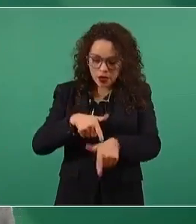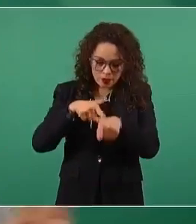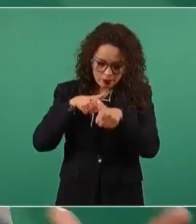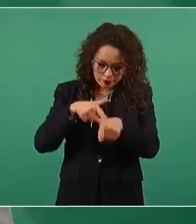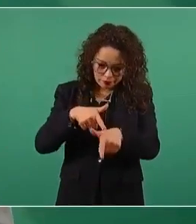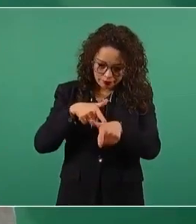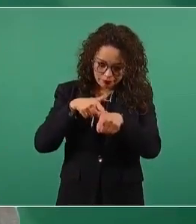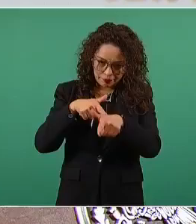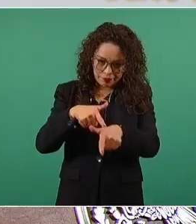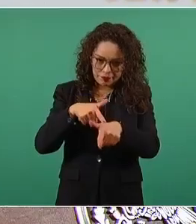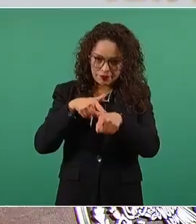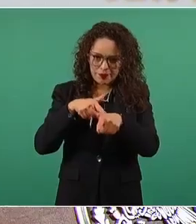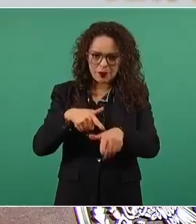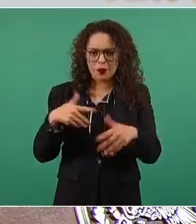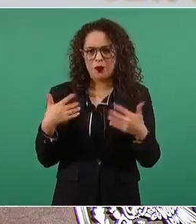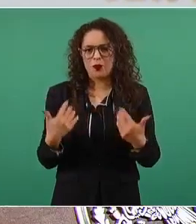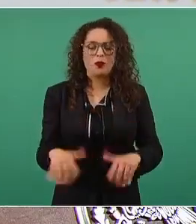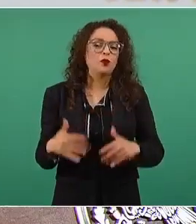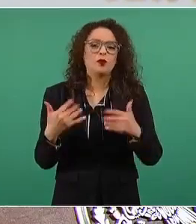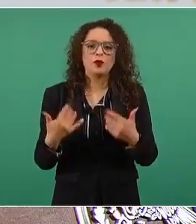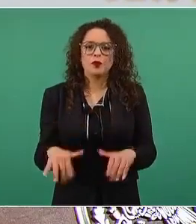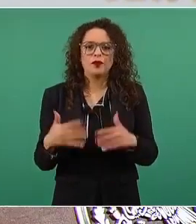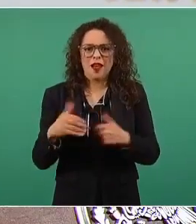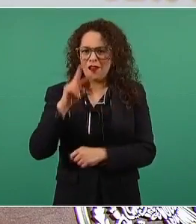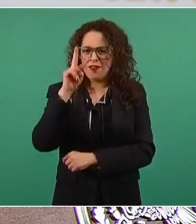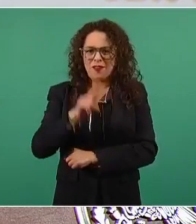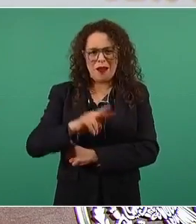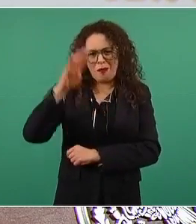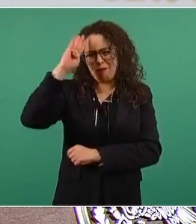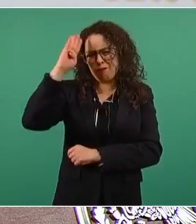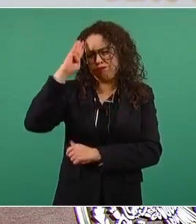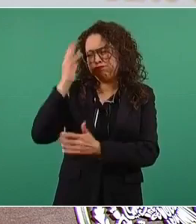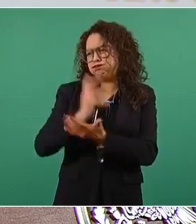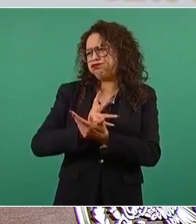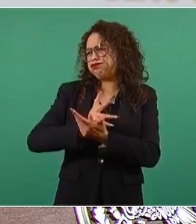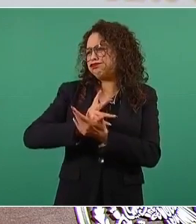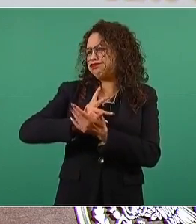Pero una cosa exagerada.